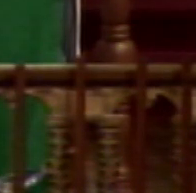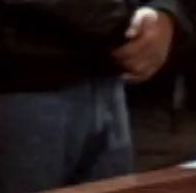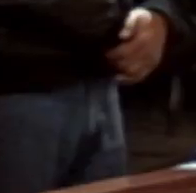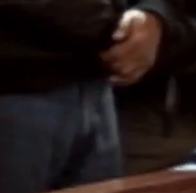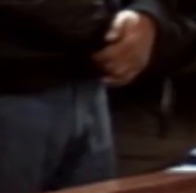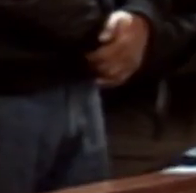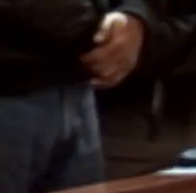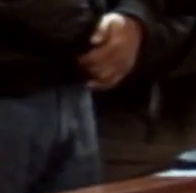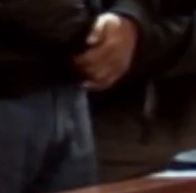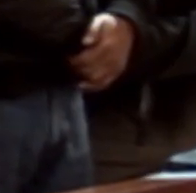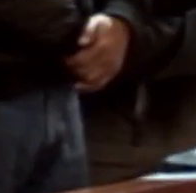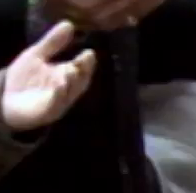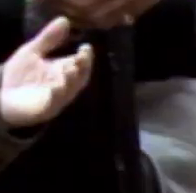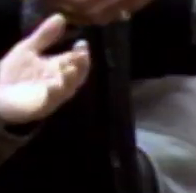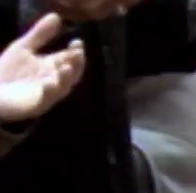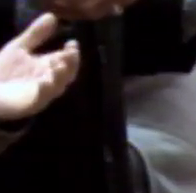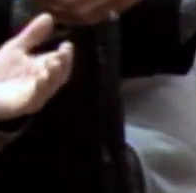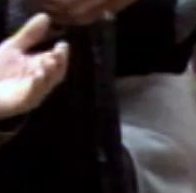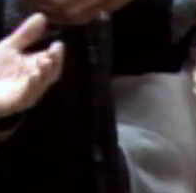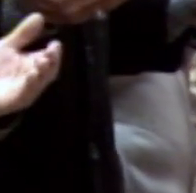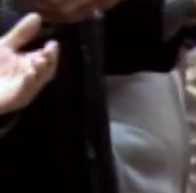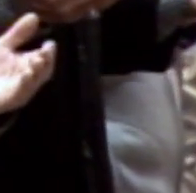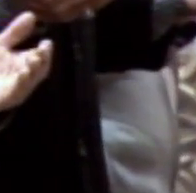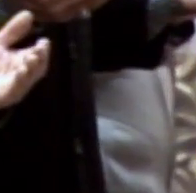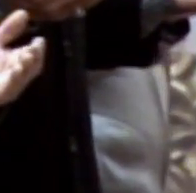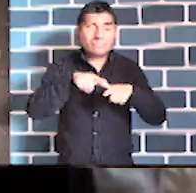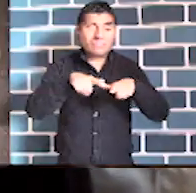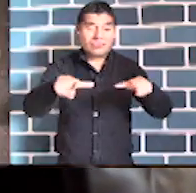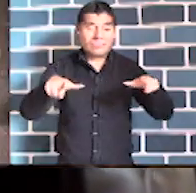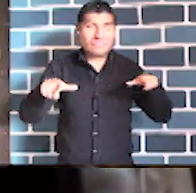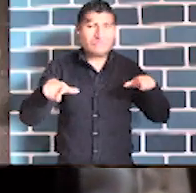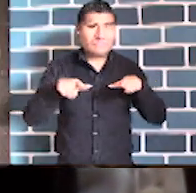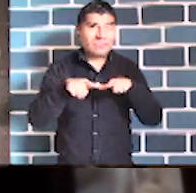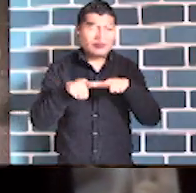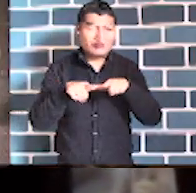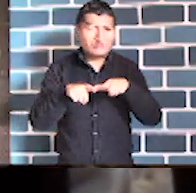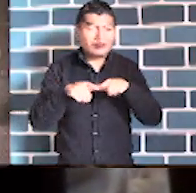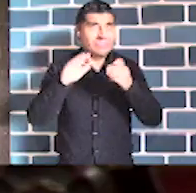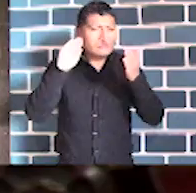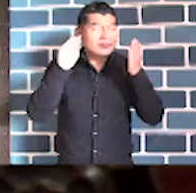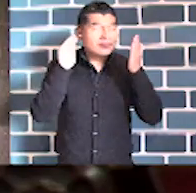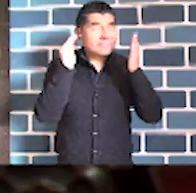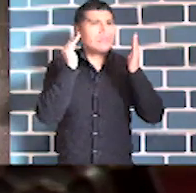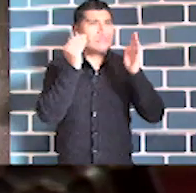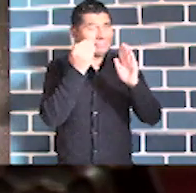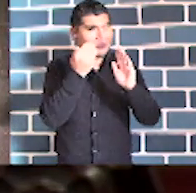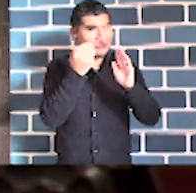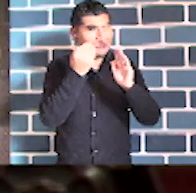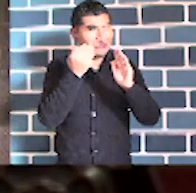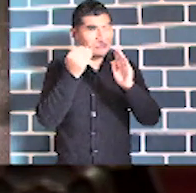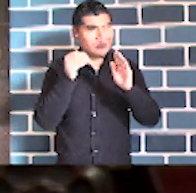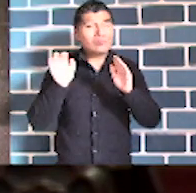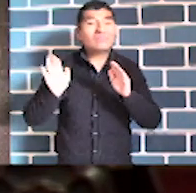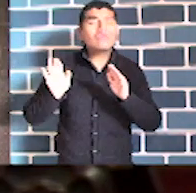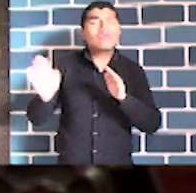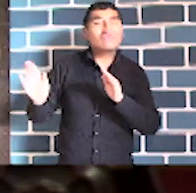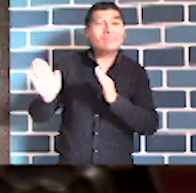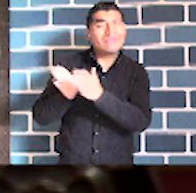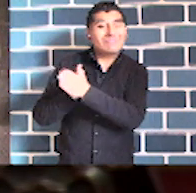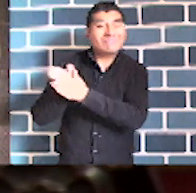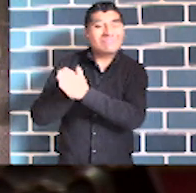la biodiversidad y por ende a la humanidad entera. Pareciera que se imponen los oscuros